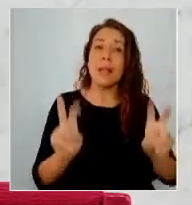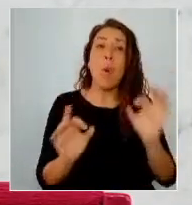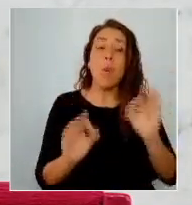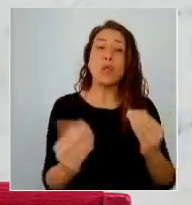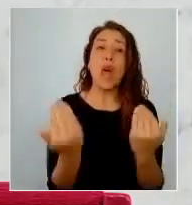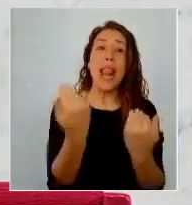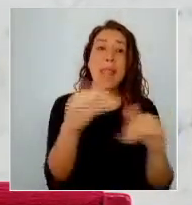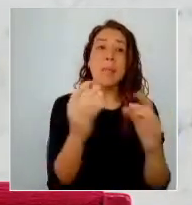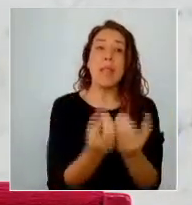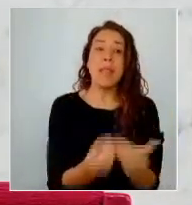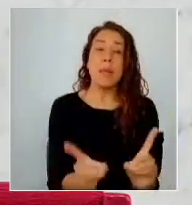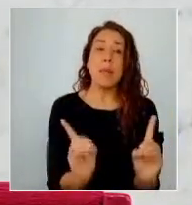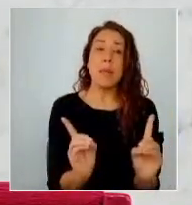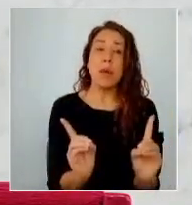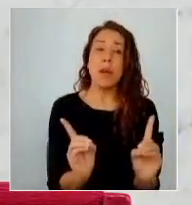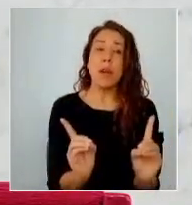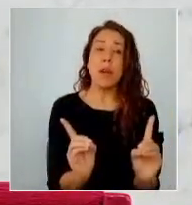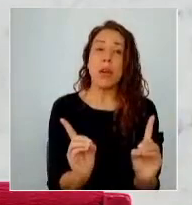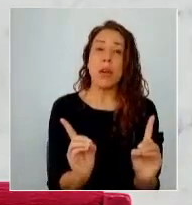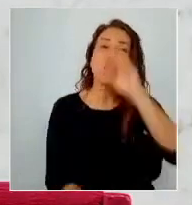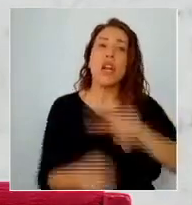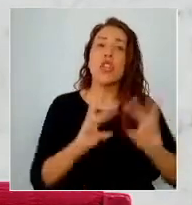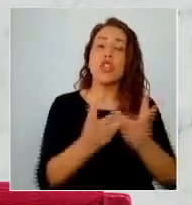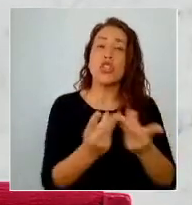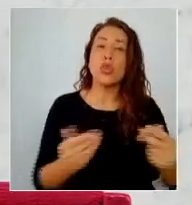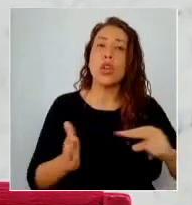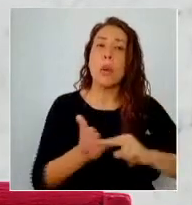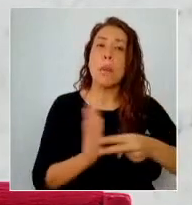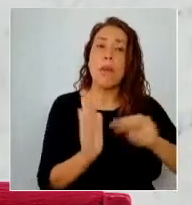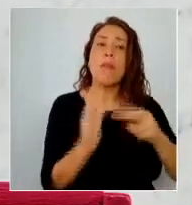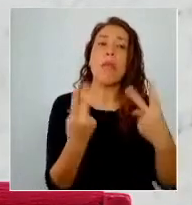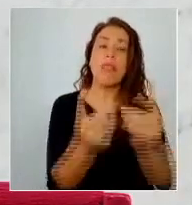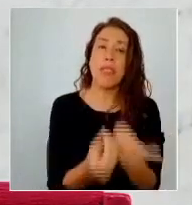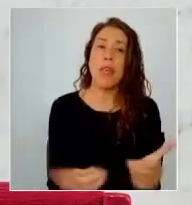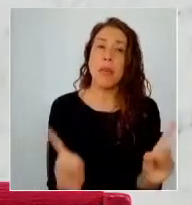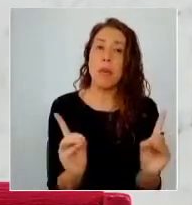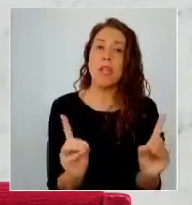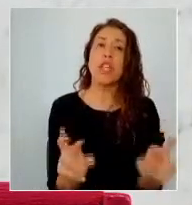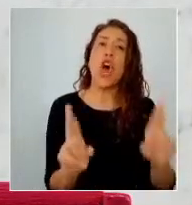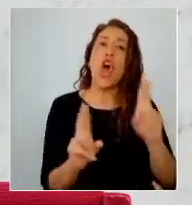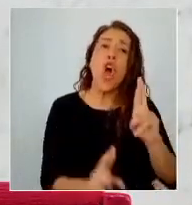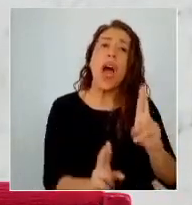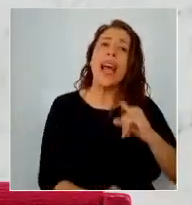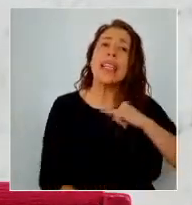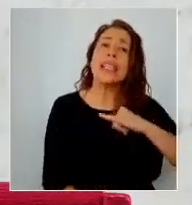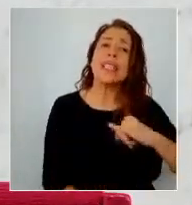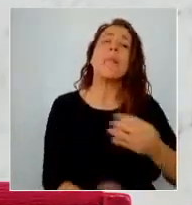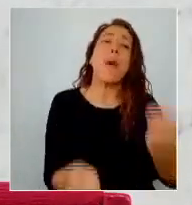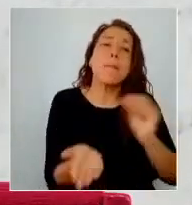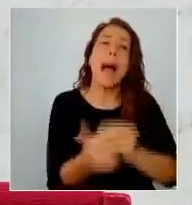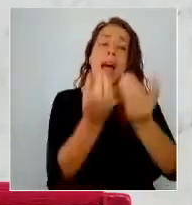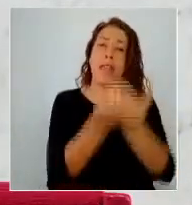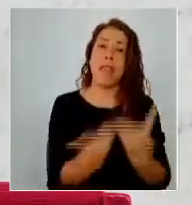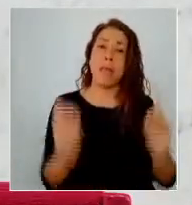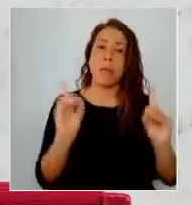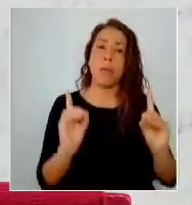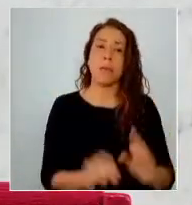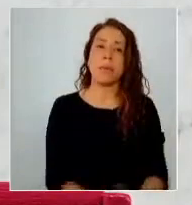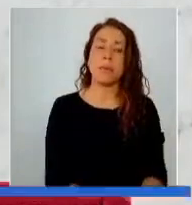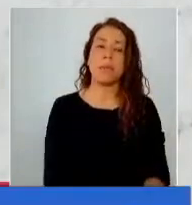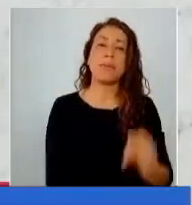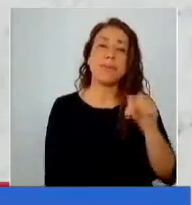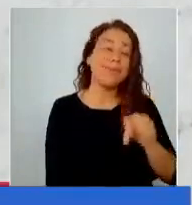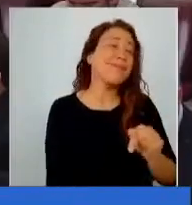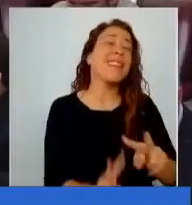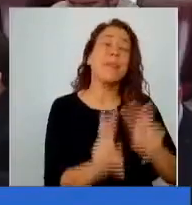hay que buscar resolver los problemas de la Democracia o para siempre con más democracia y ese fue la clave de